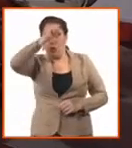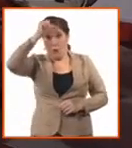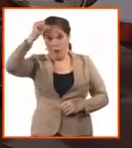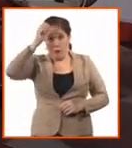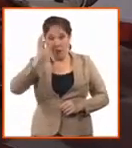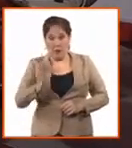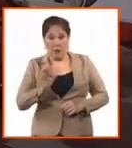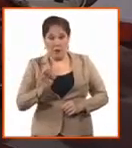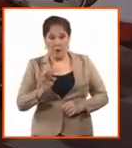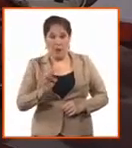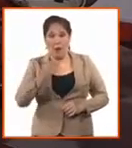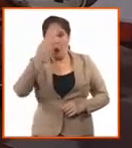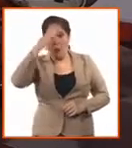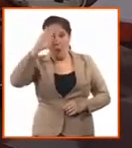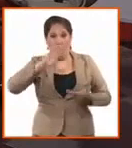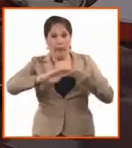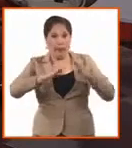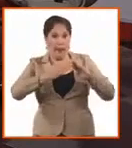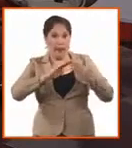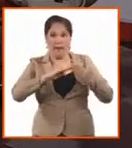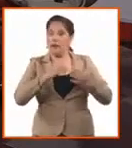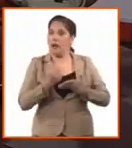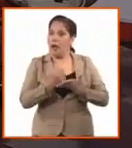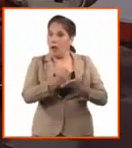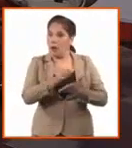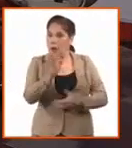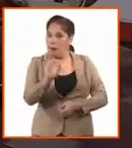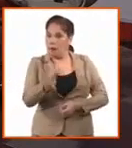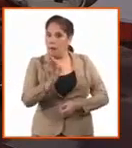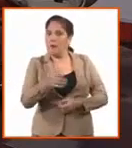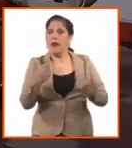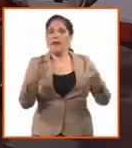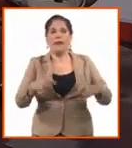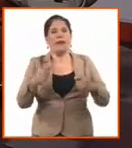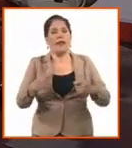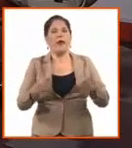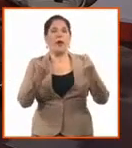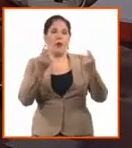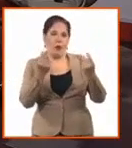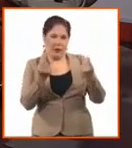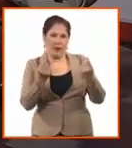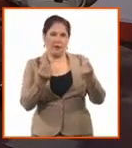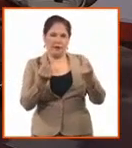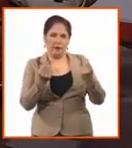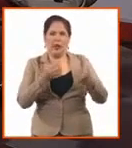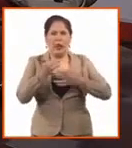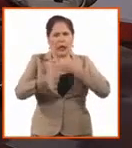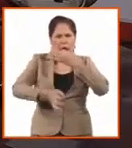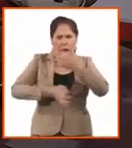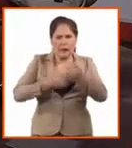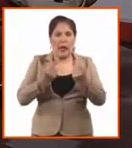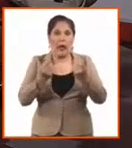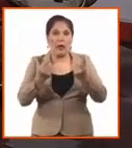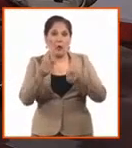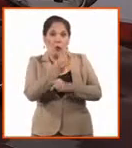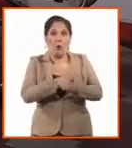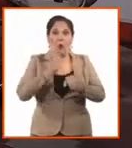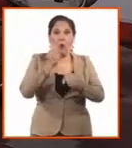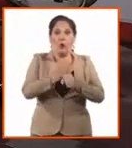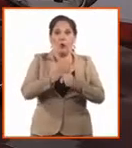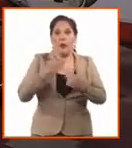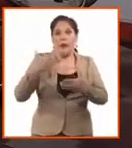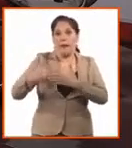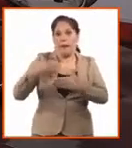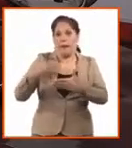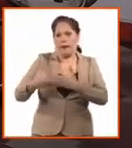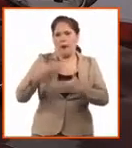que se ha abierto de cubadebate también copatrocina que tiene que hablar de asuntos económicos y se hablaba de súper utilidades de las empresas decía bueno puede